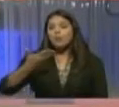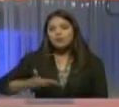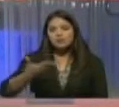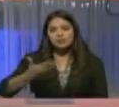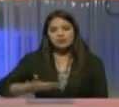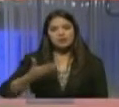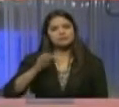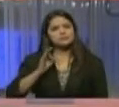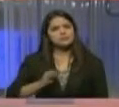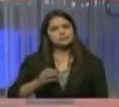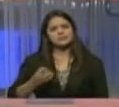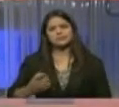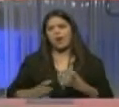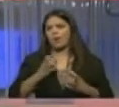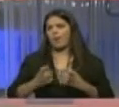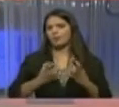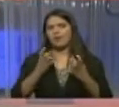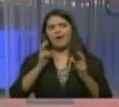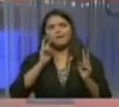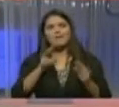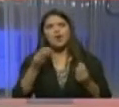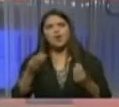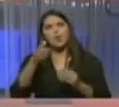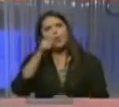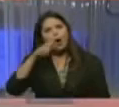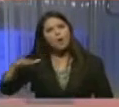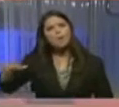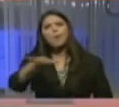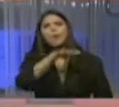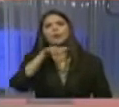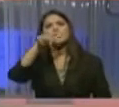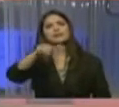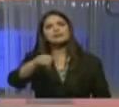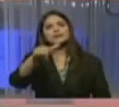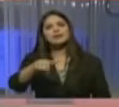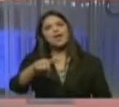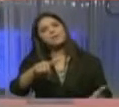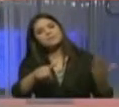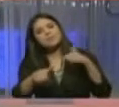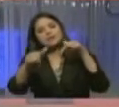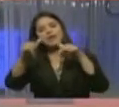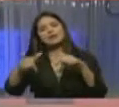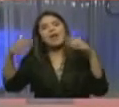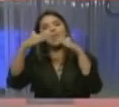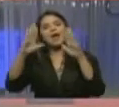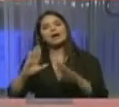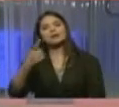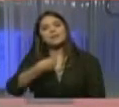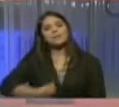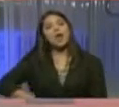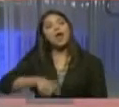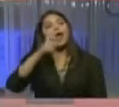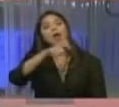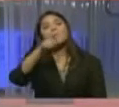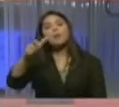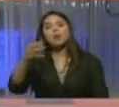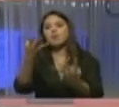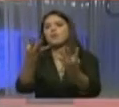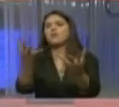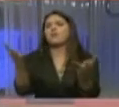es emocionante ver cómo el pueblo entra en su casa presidencial y cómo el pueblo la rodea